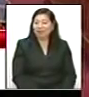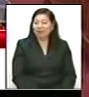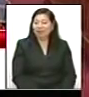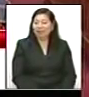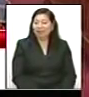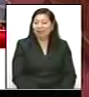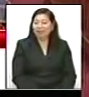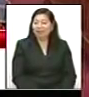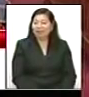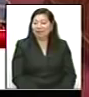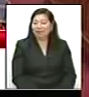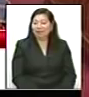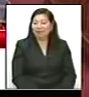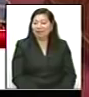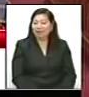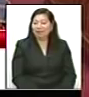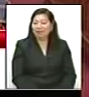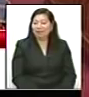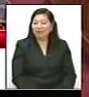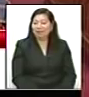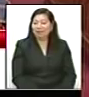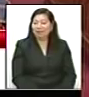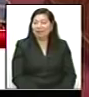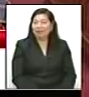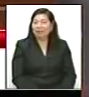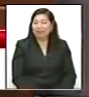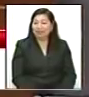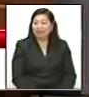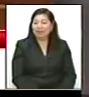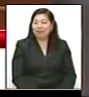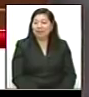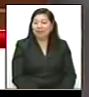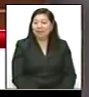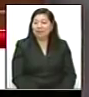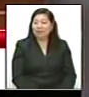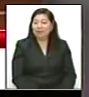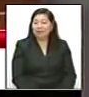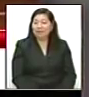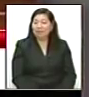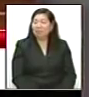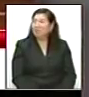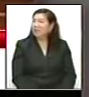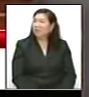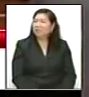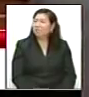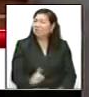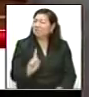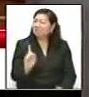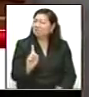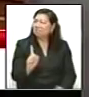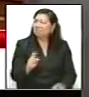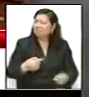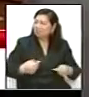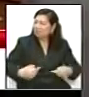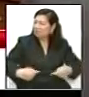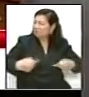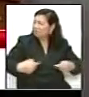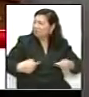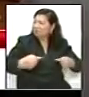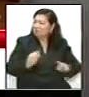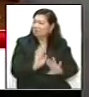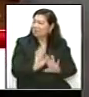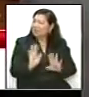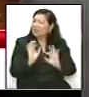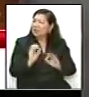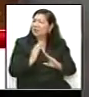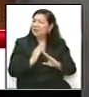Gracias, señora presidenta. Señora presidenta, no está en debate si